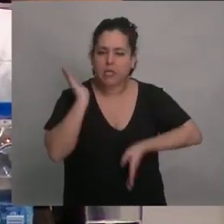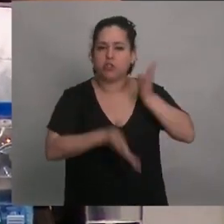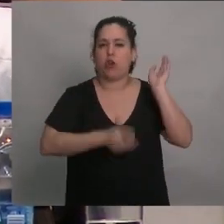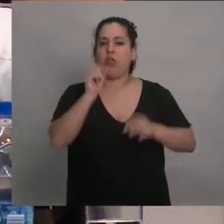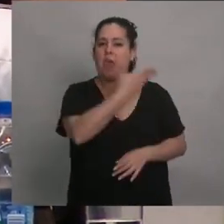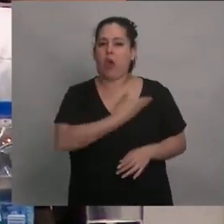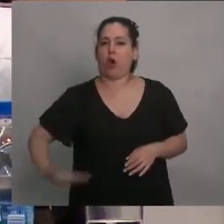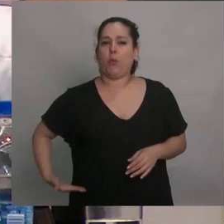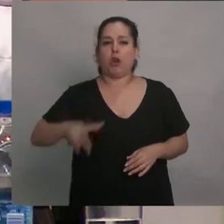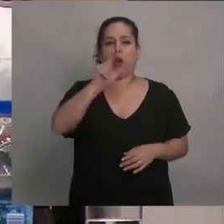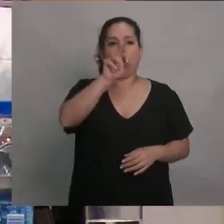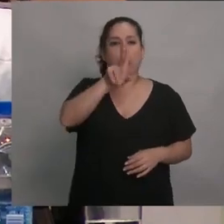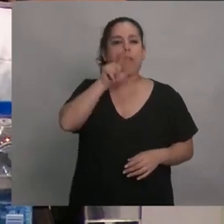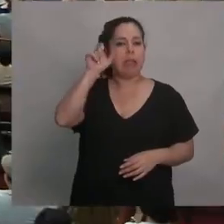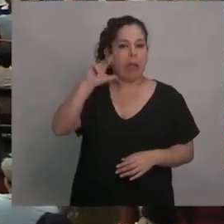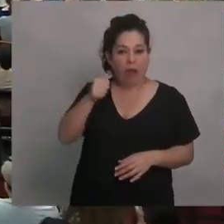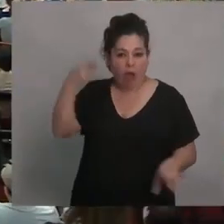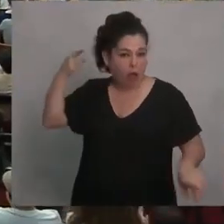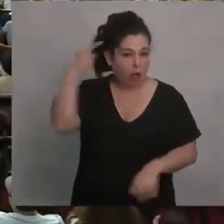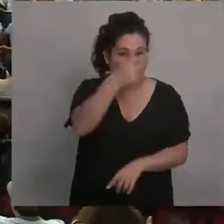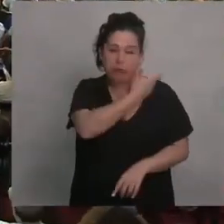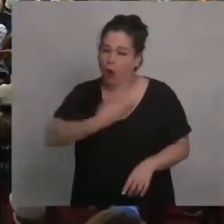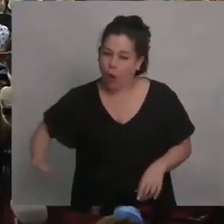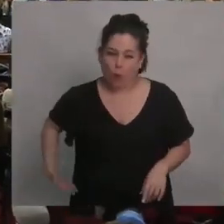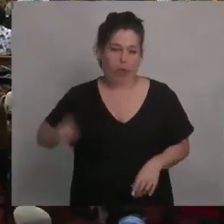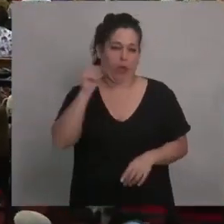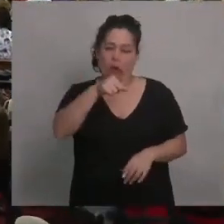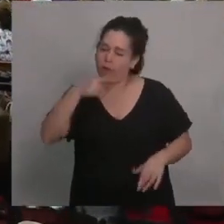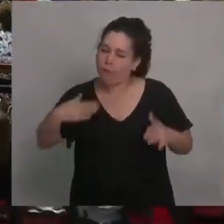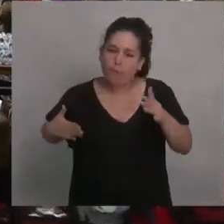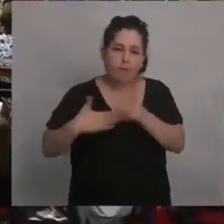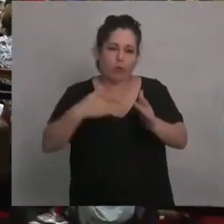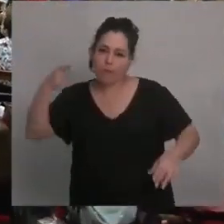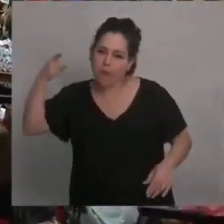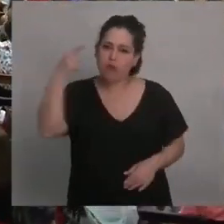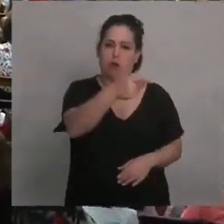del gobierno de Ortega es fundamental, es fundamental.